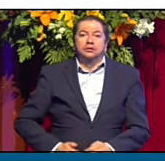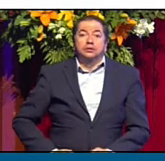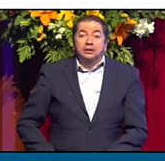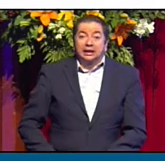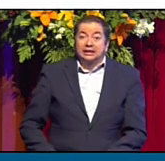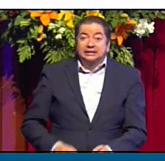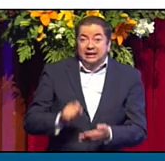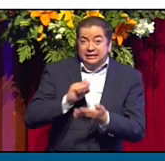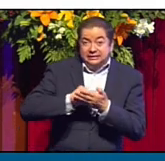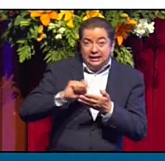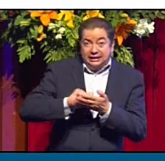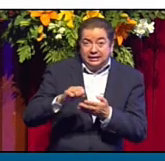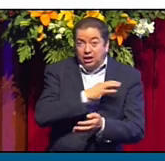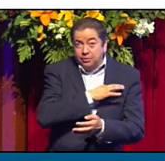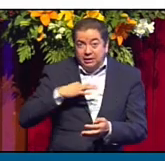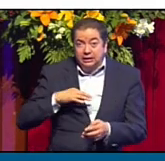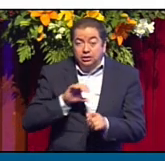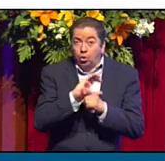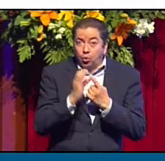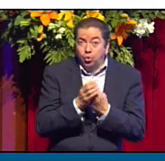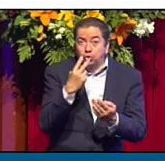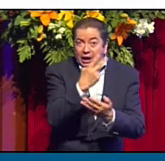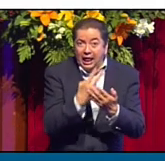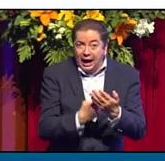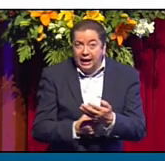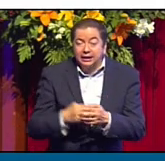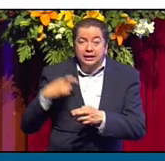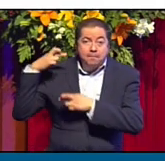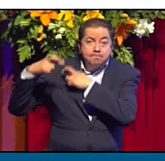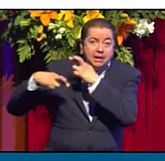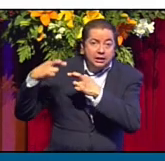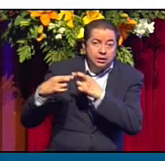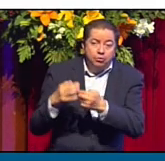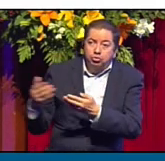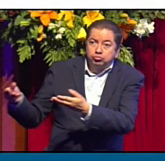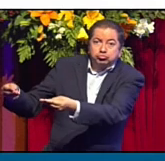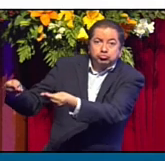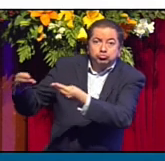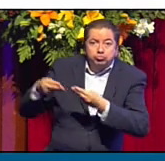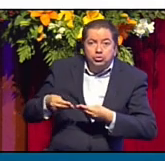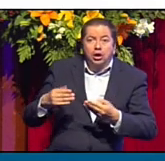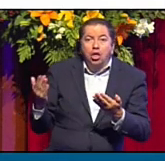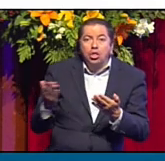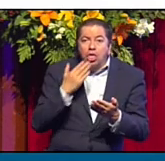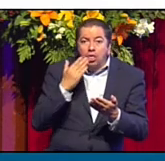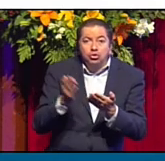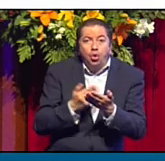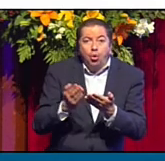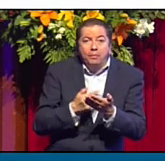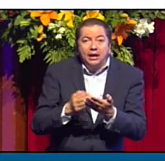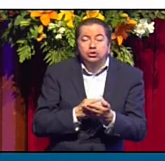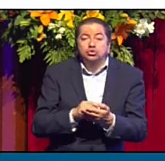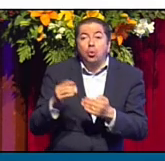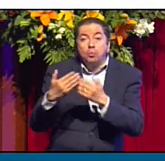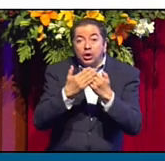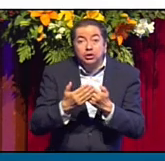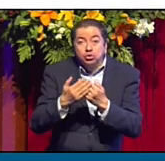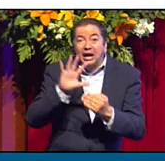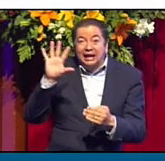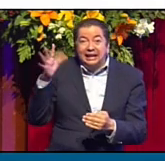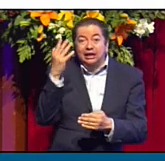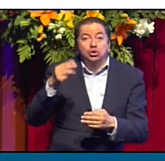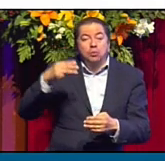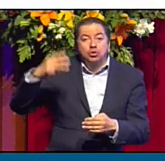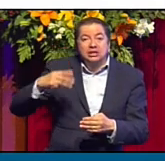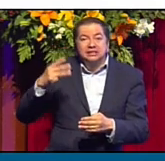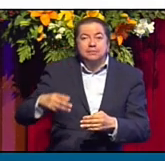el secretario ministerial de Cultura, las Artes y el Patrimonio, y nos entregó la documentación por un estudio que hizo la SUTERE, el quinto municipio